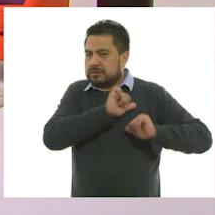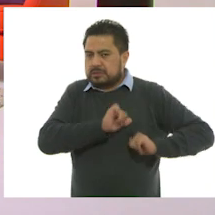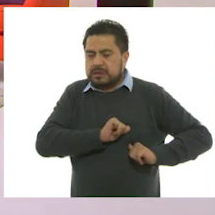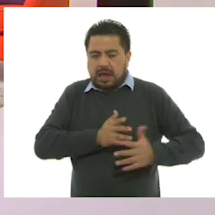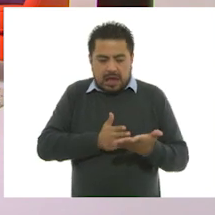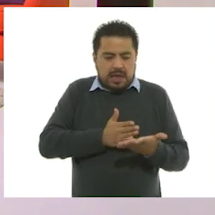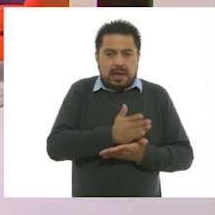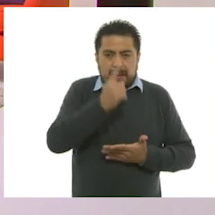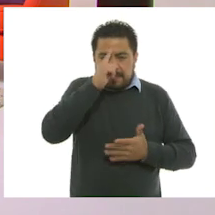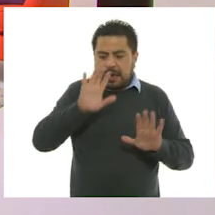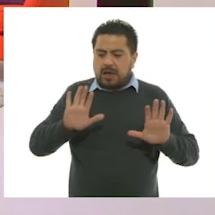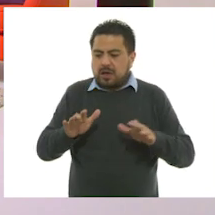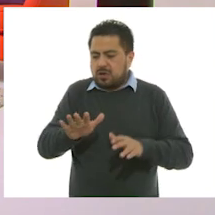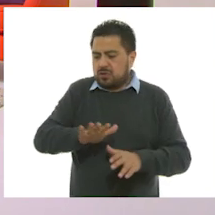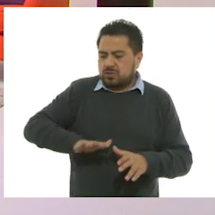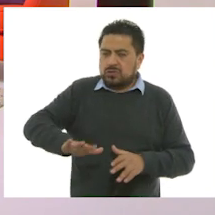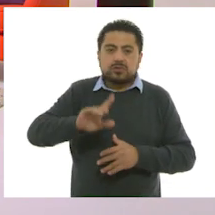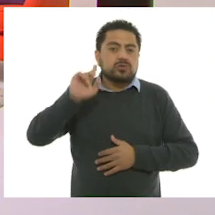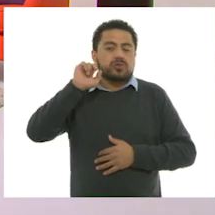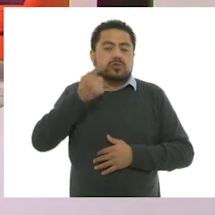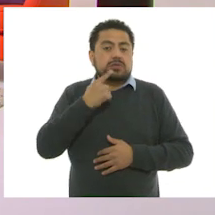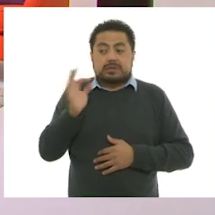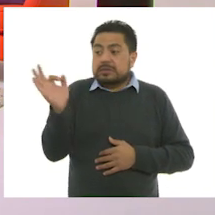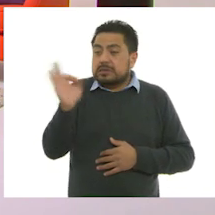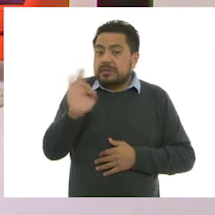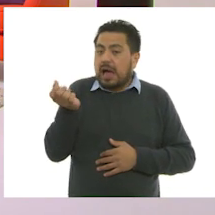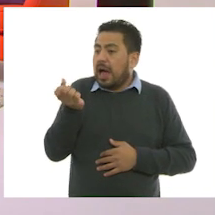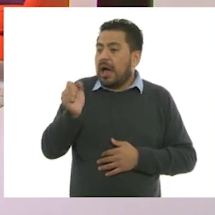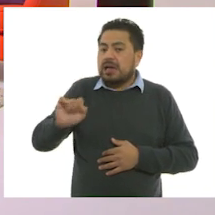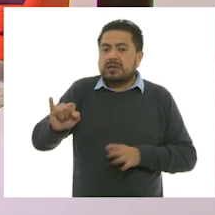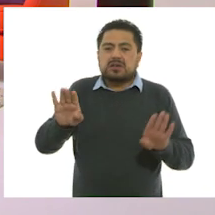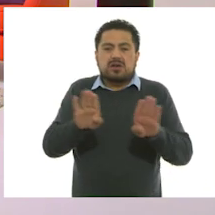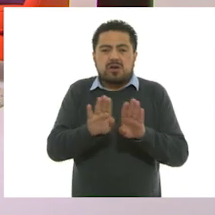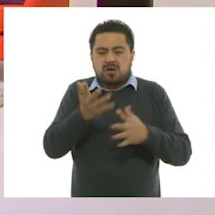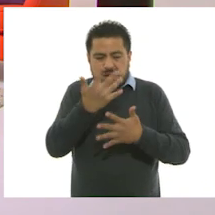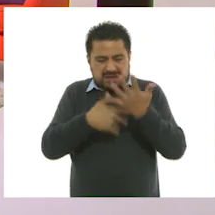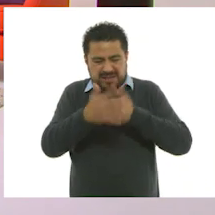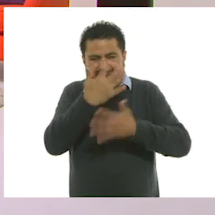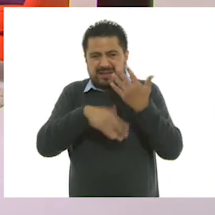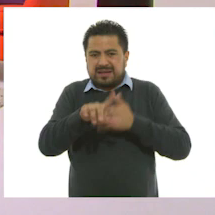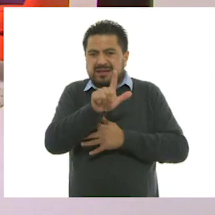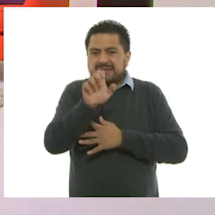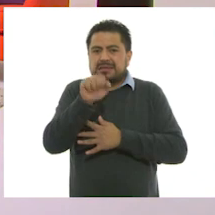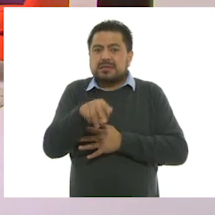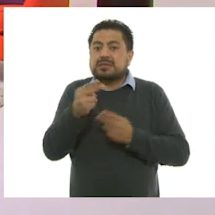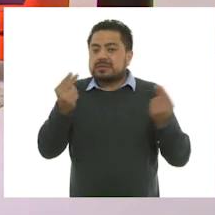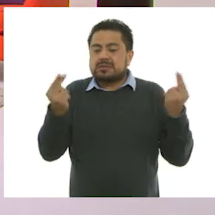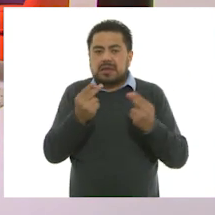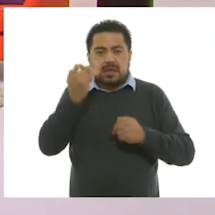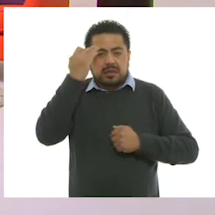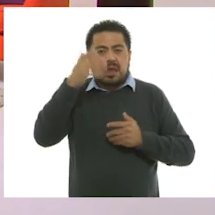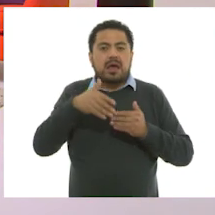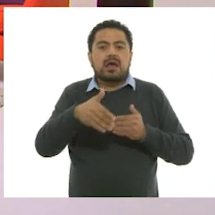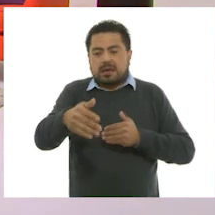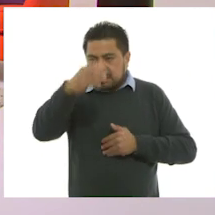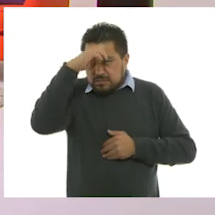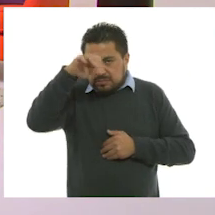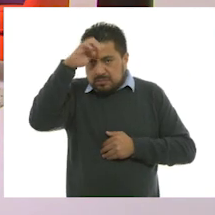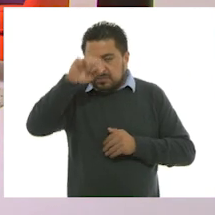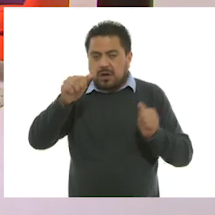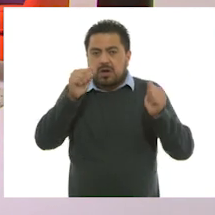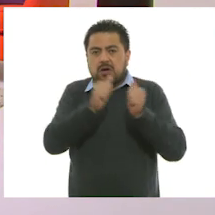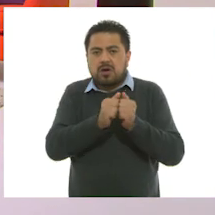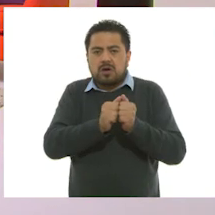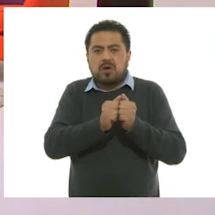accesible para la población sorda. ¿Será que así como con la lengua de señas se necesita tiempo y experiencia con